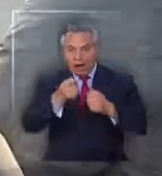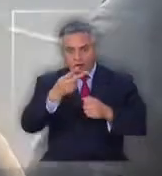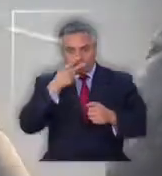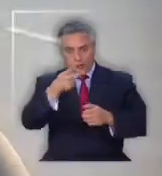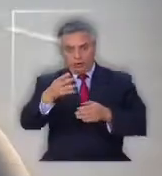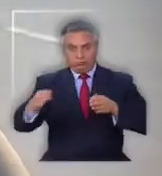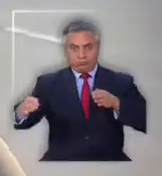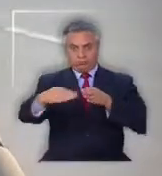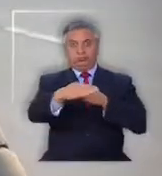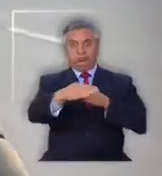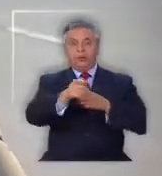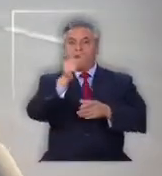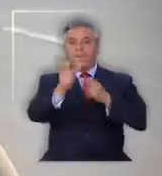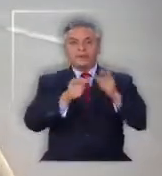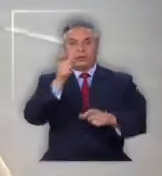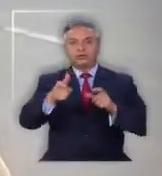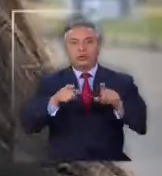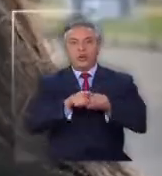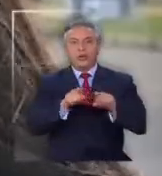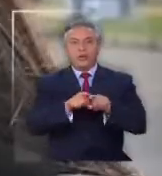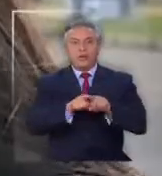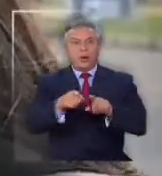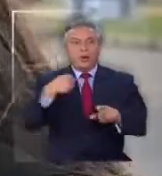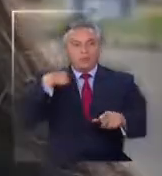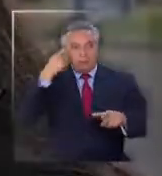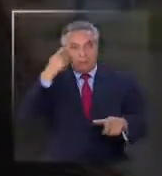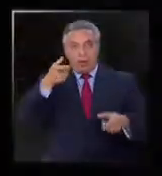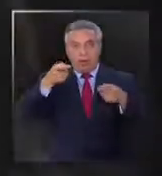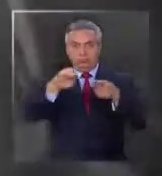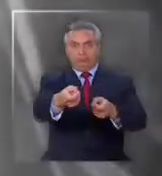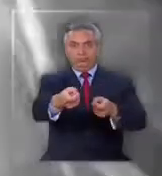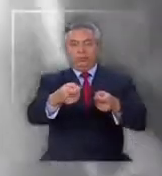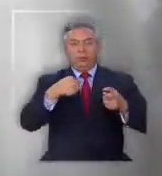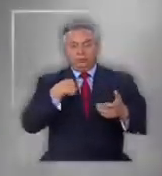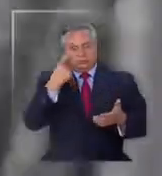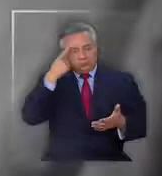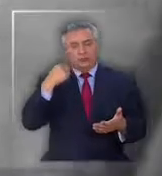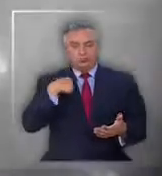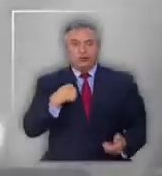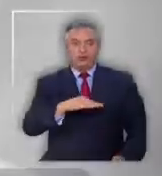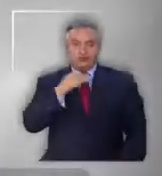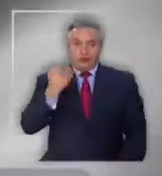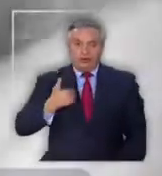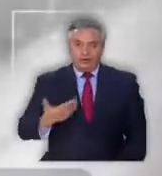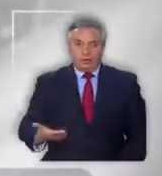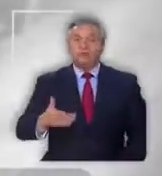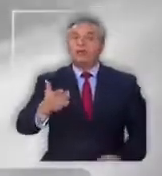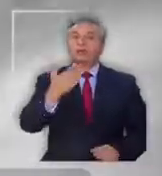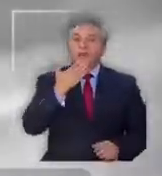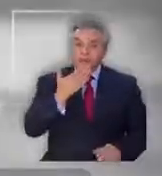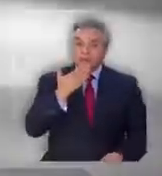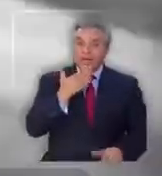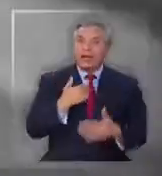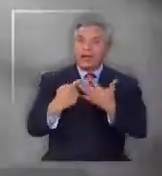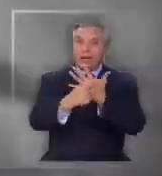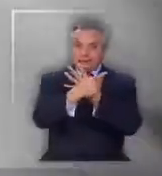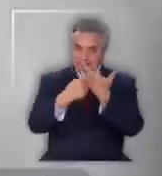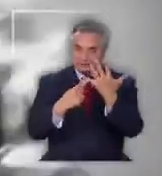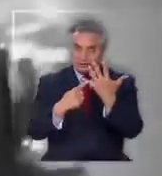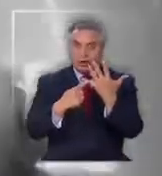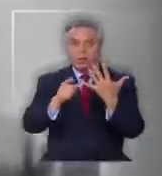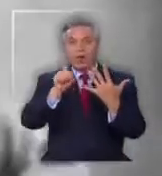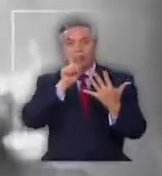a los tipos que estaban apuntándome, pensé que me iban a matar. También eran 5, aunque no reconoce a los que la